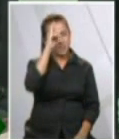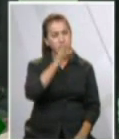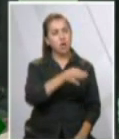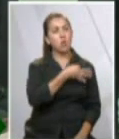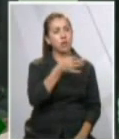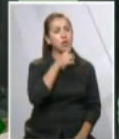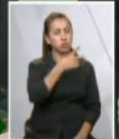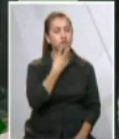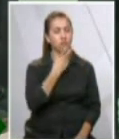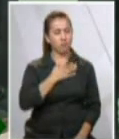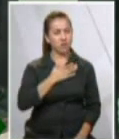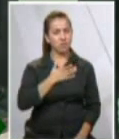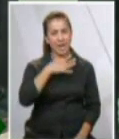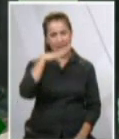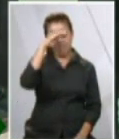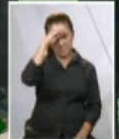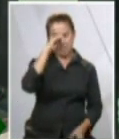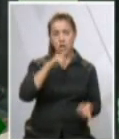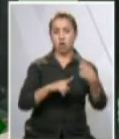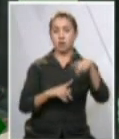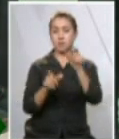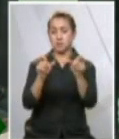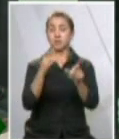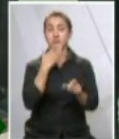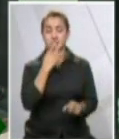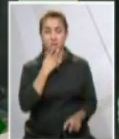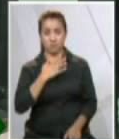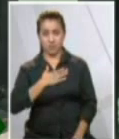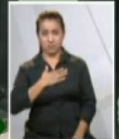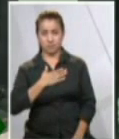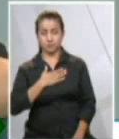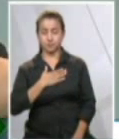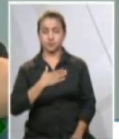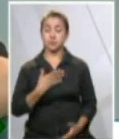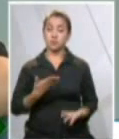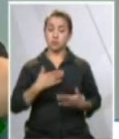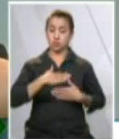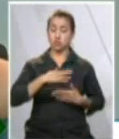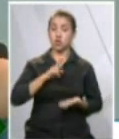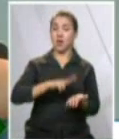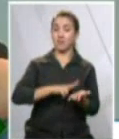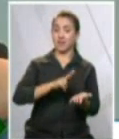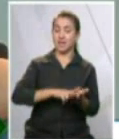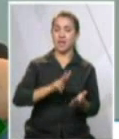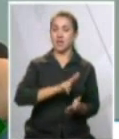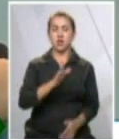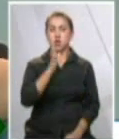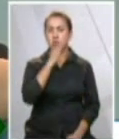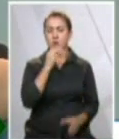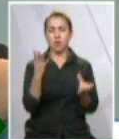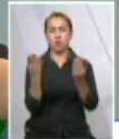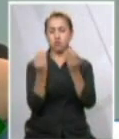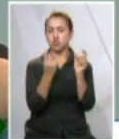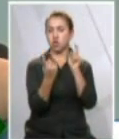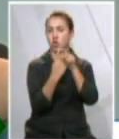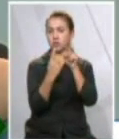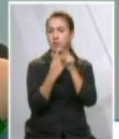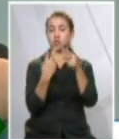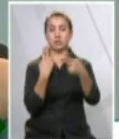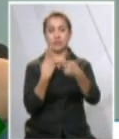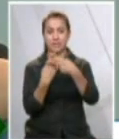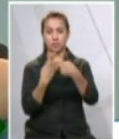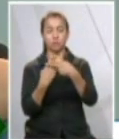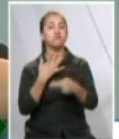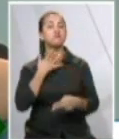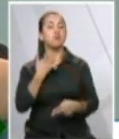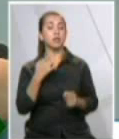que lo vivió y que vio como otros lo vivían también. Yo la verdad no tengo mucho contacto con la Teletón,